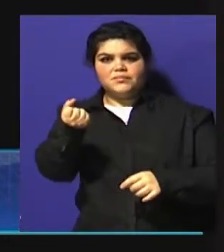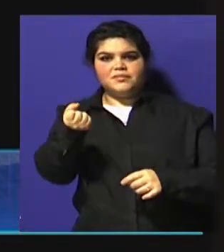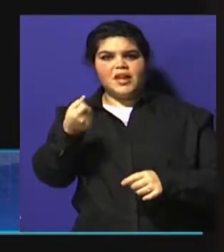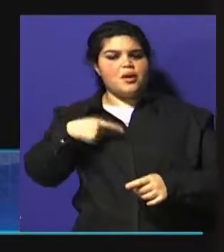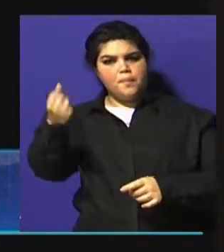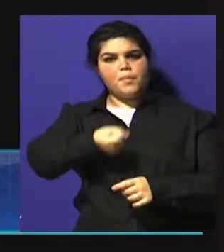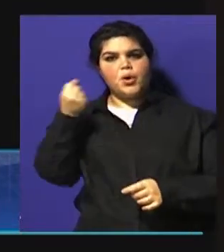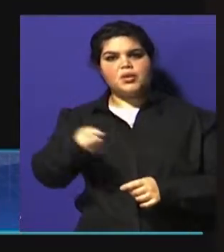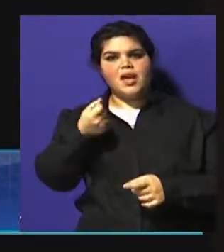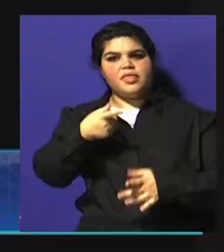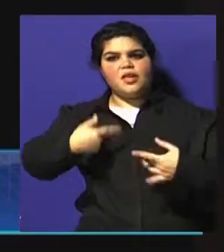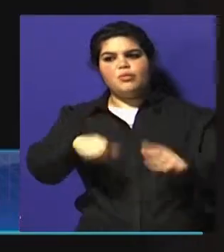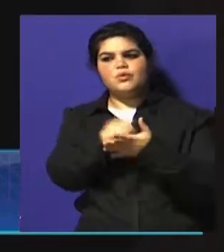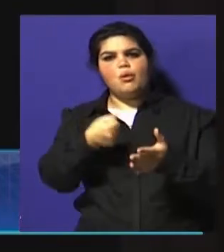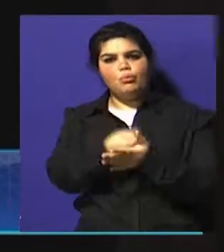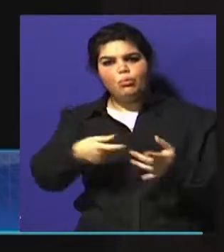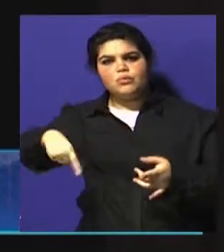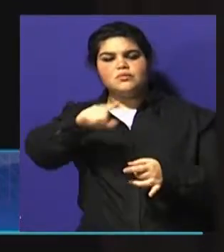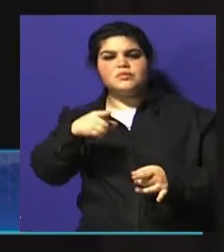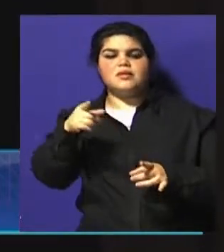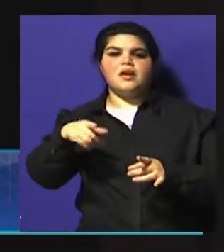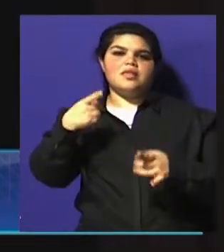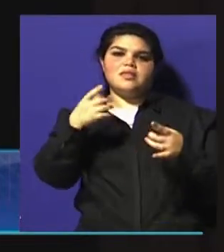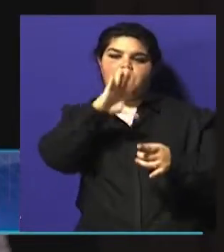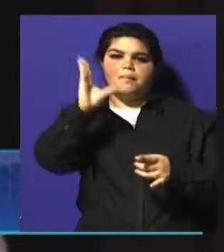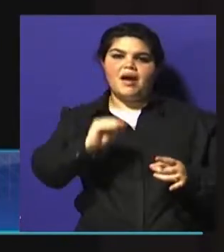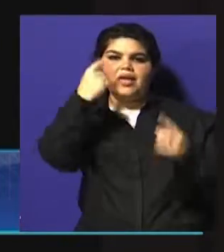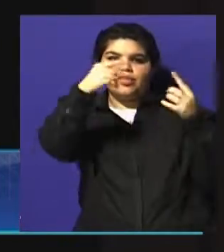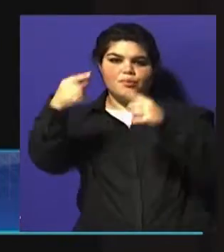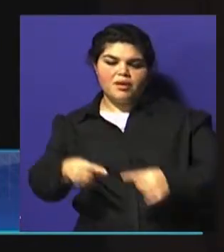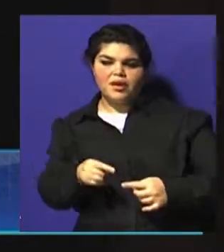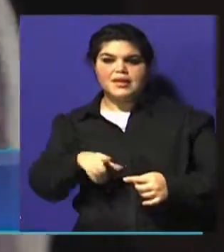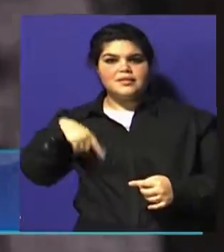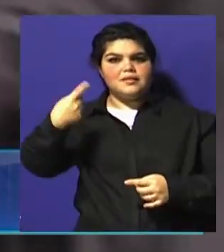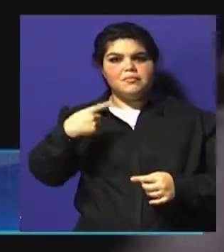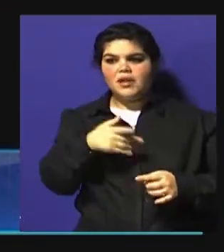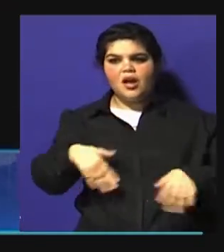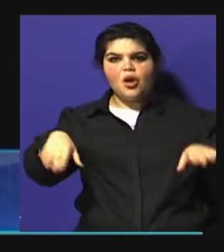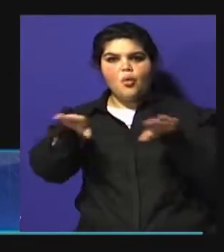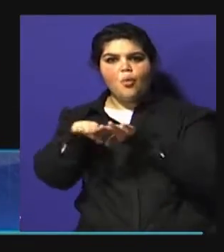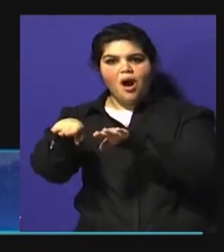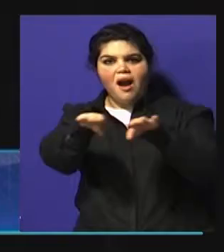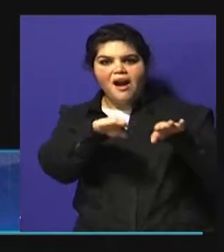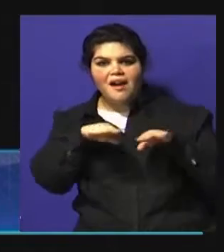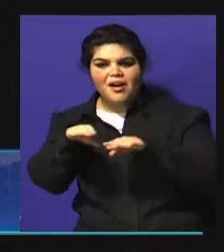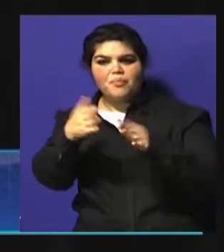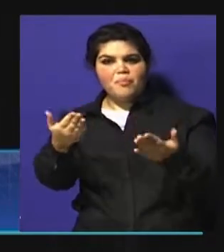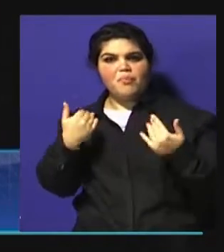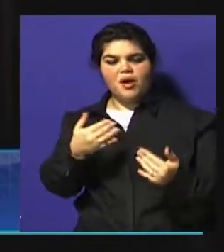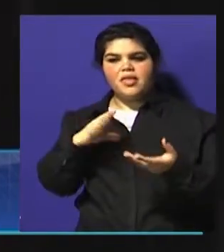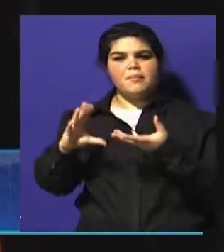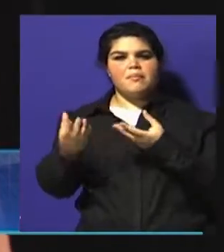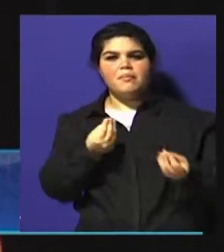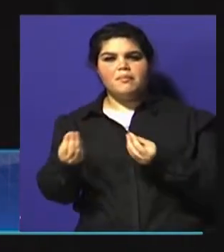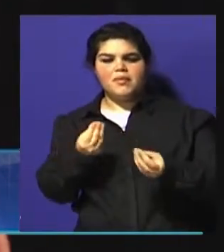estos seguimientos que se van haciendo a figuras de distintos lugares del país, y todas se las va poniendo en el mismo nivel, y entre todas se va haciendo como una